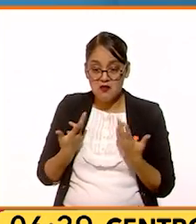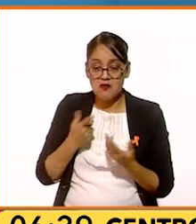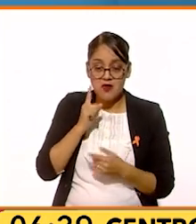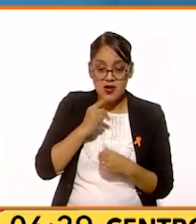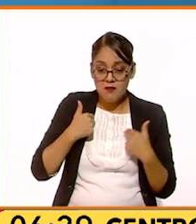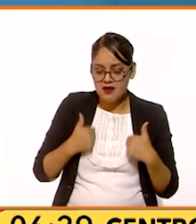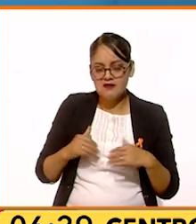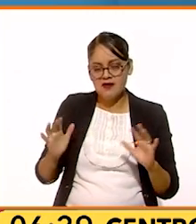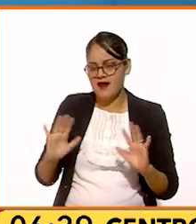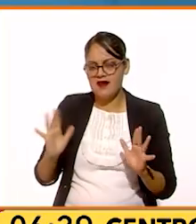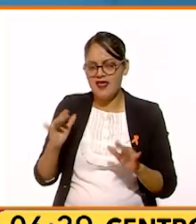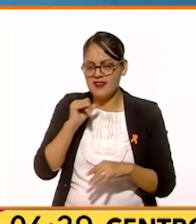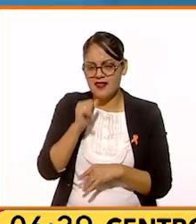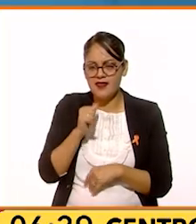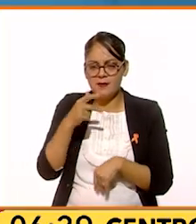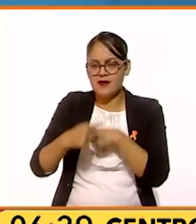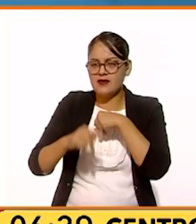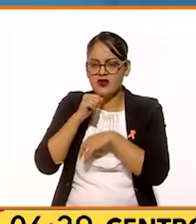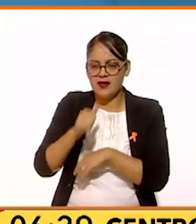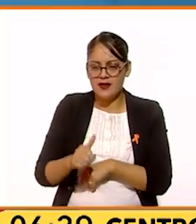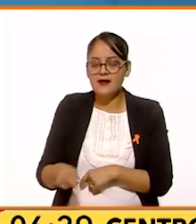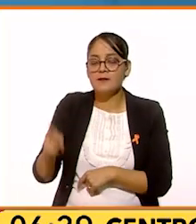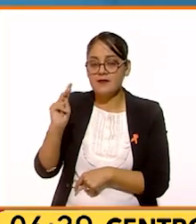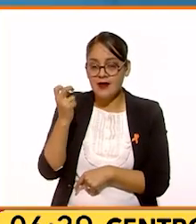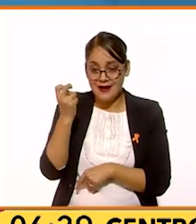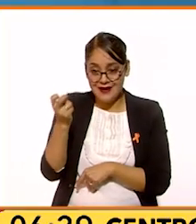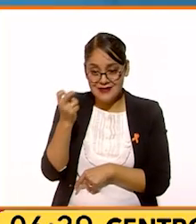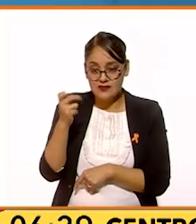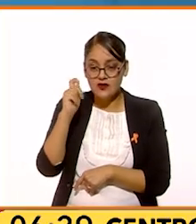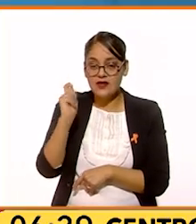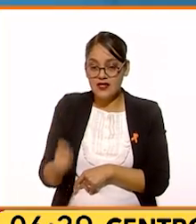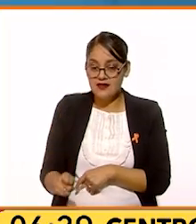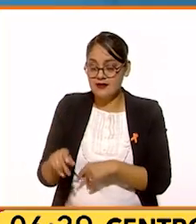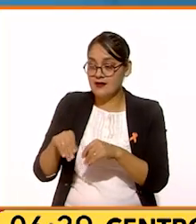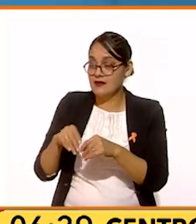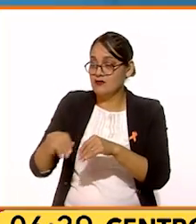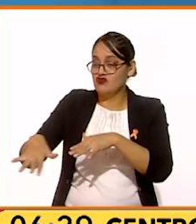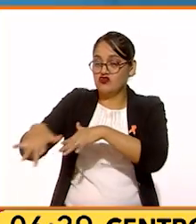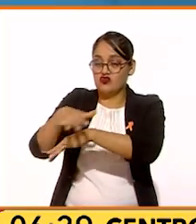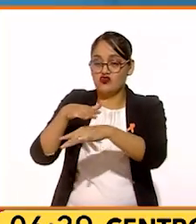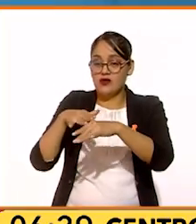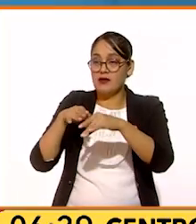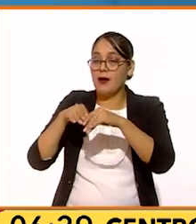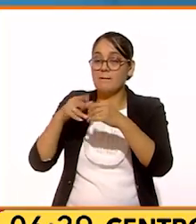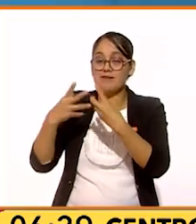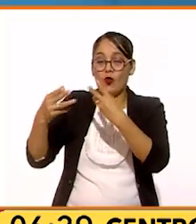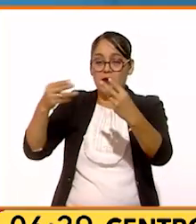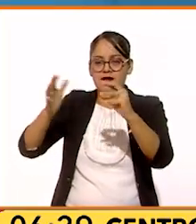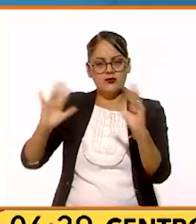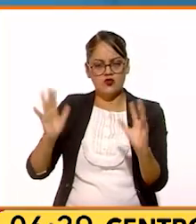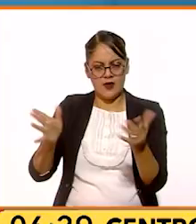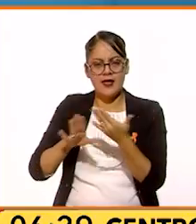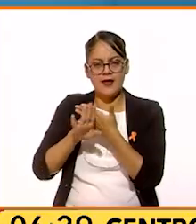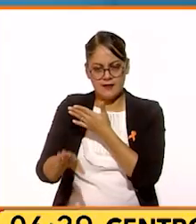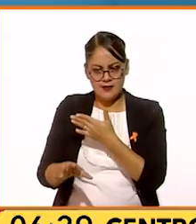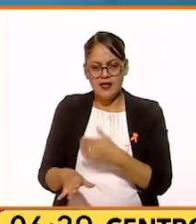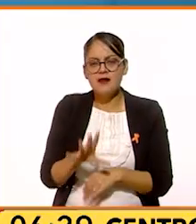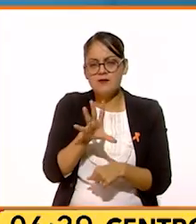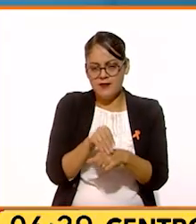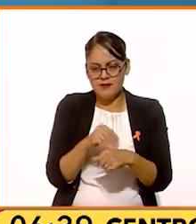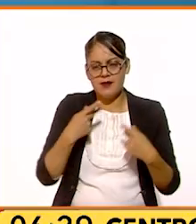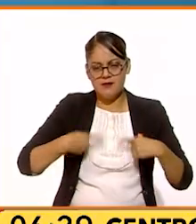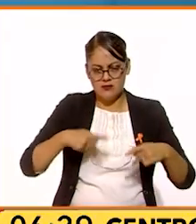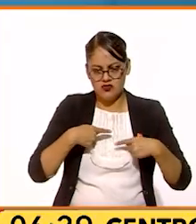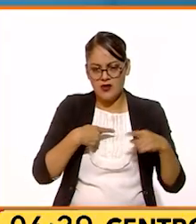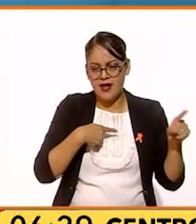para su consumo, pero que sí evita que haya una proliferación de larva. Entonces solamente que también le permitan a nuestros agentes